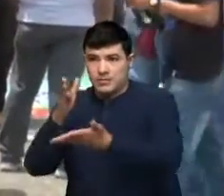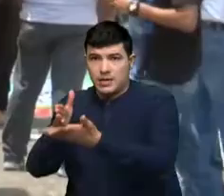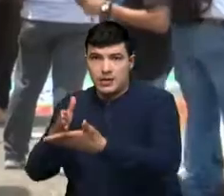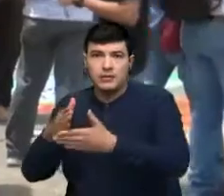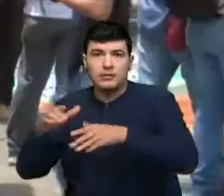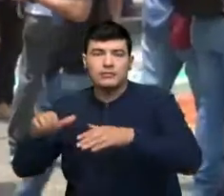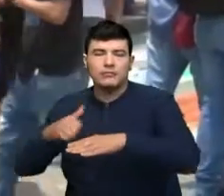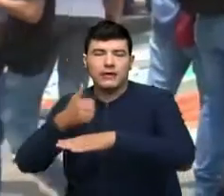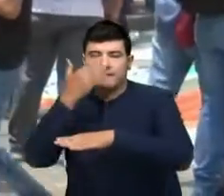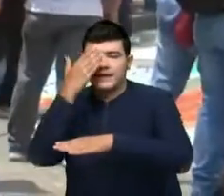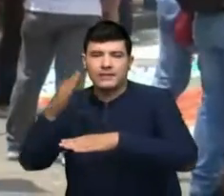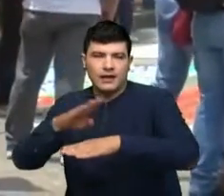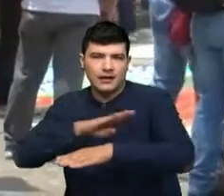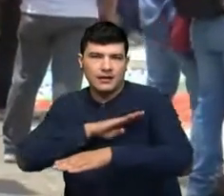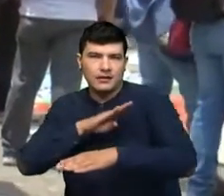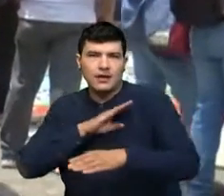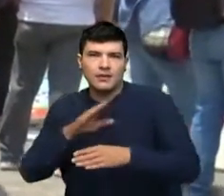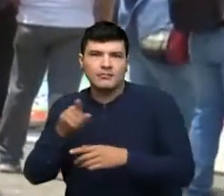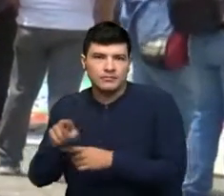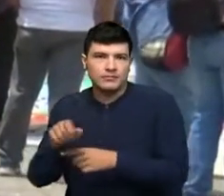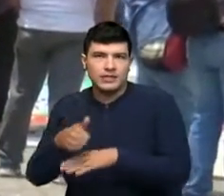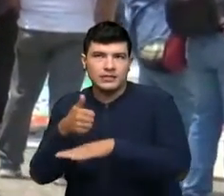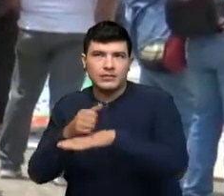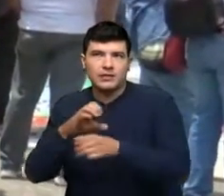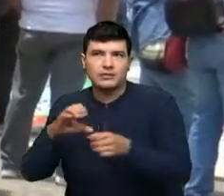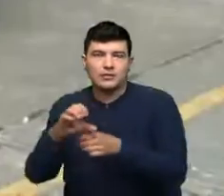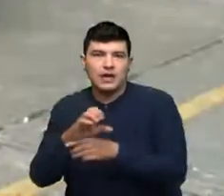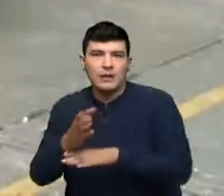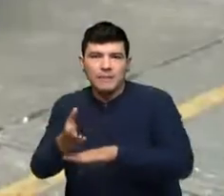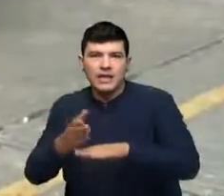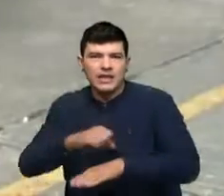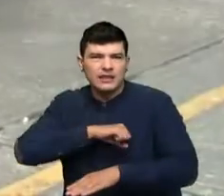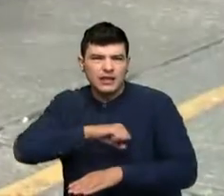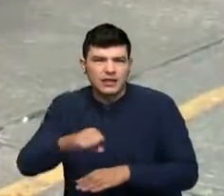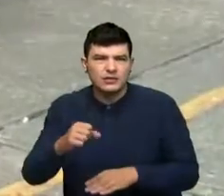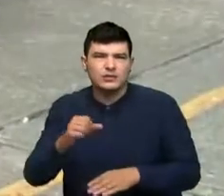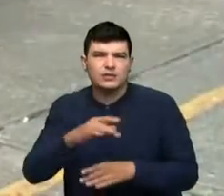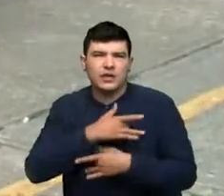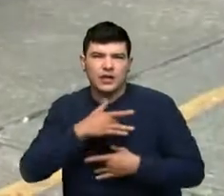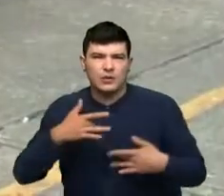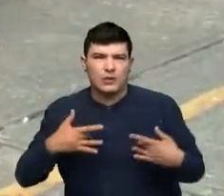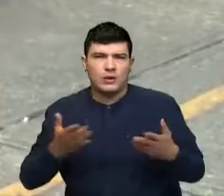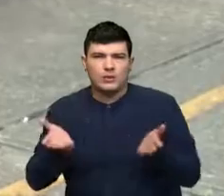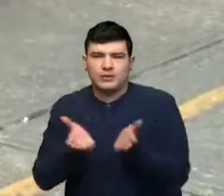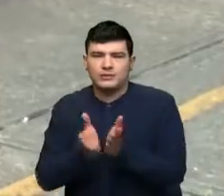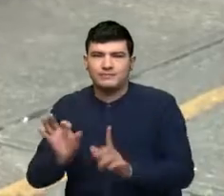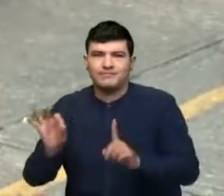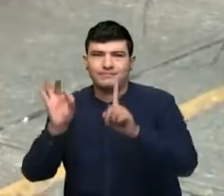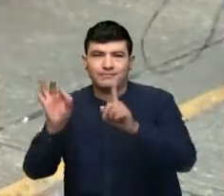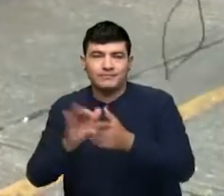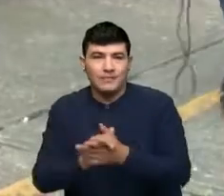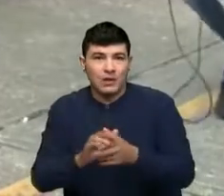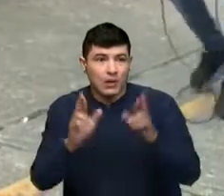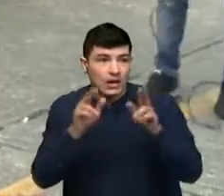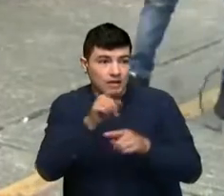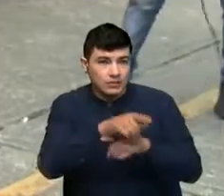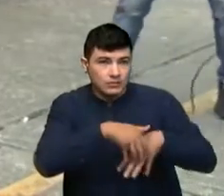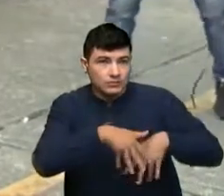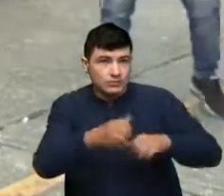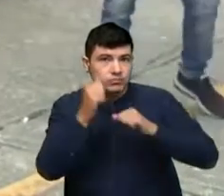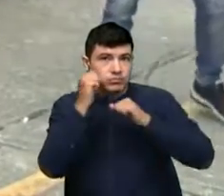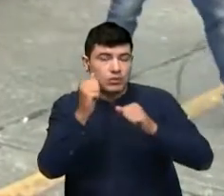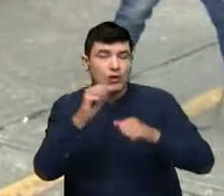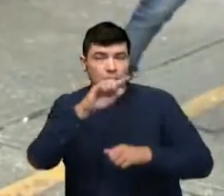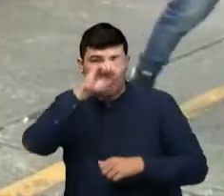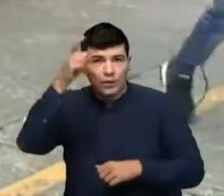se concentraron para reclamar derechos en salud y educación. Esperan que esta concentración pueda también tomar algunas medidas el